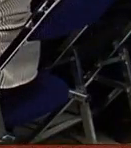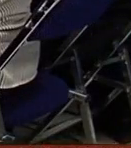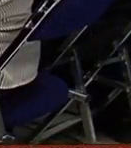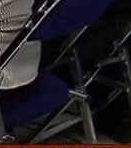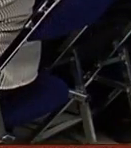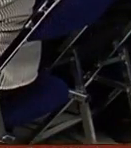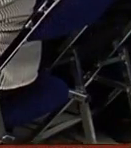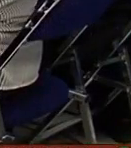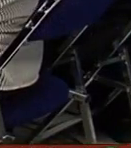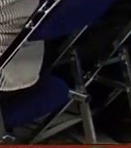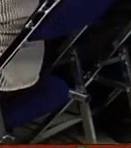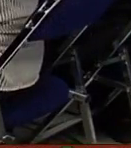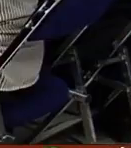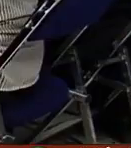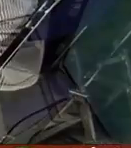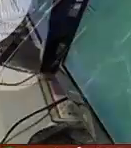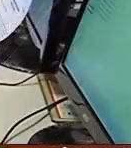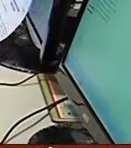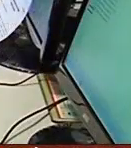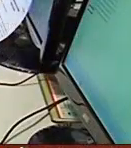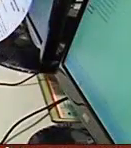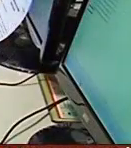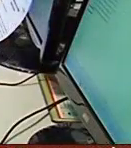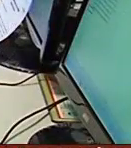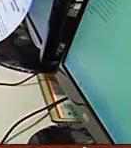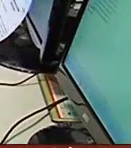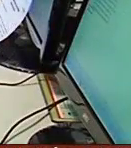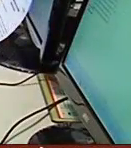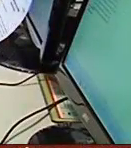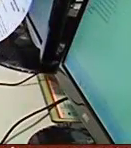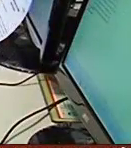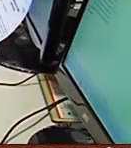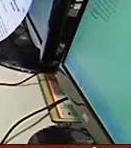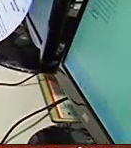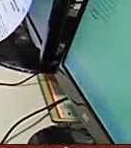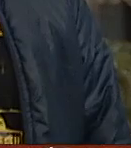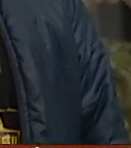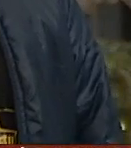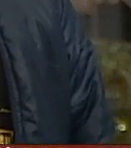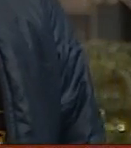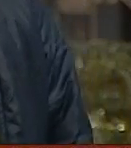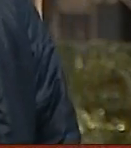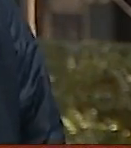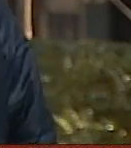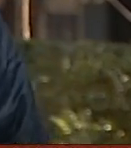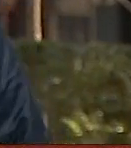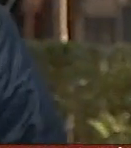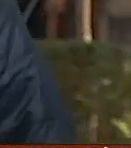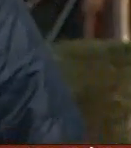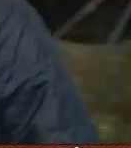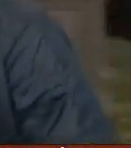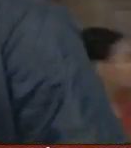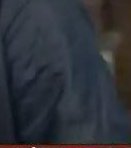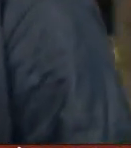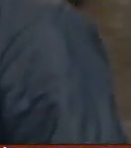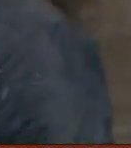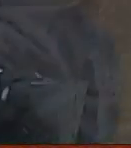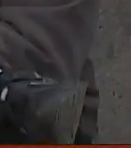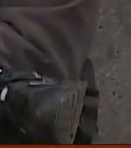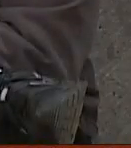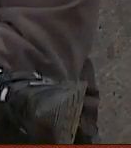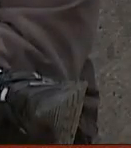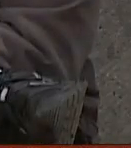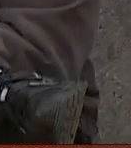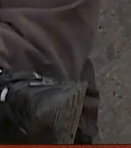Behavior and Social Networking, publicó los resultados de las investigaciones de la Universidad de Hong Kong que arrojan que alrededor de 6% de la